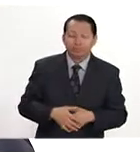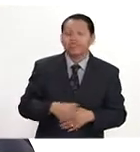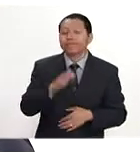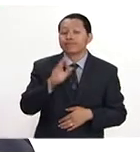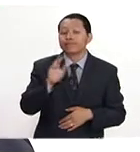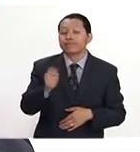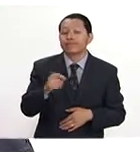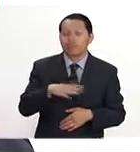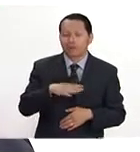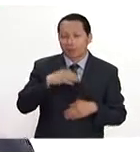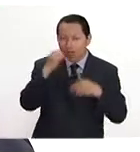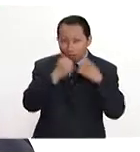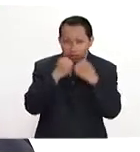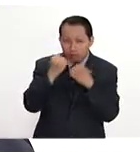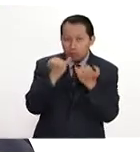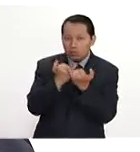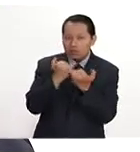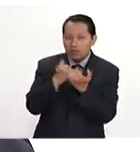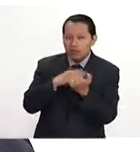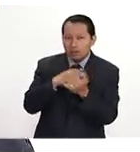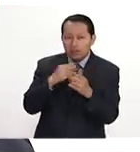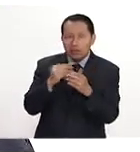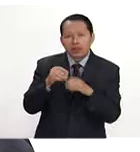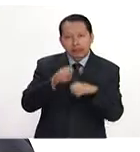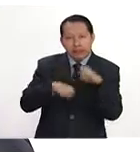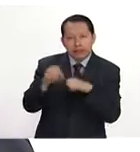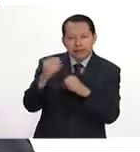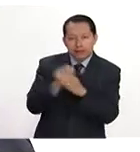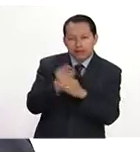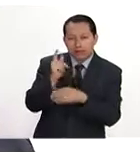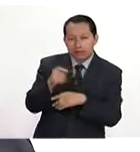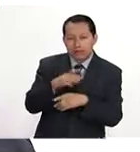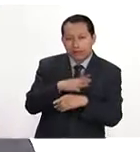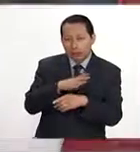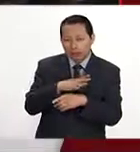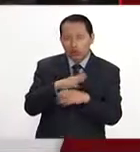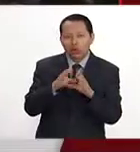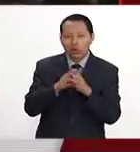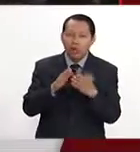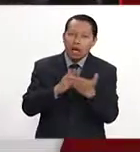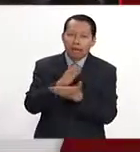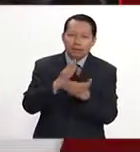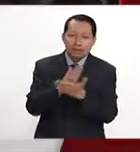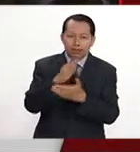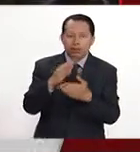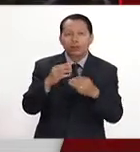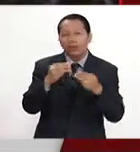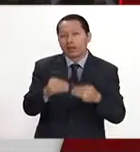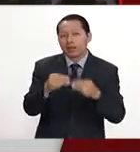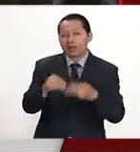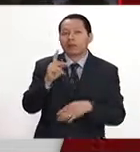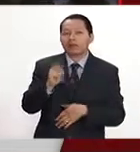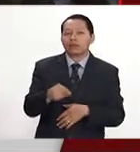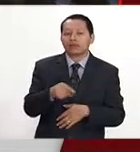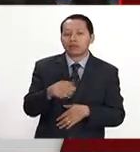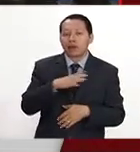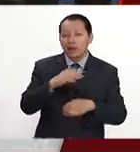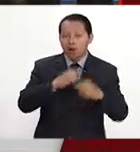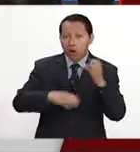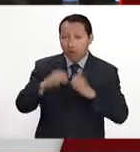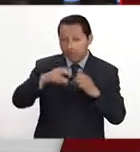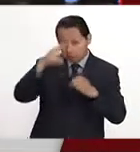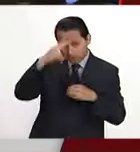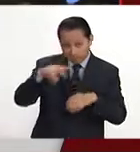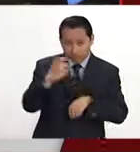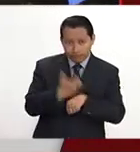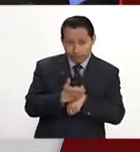coincidido no solo analistas, sino también el sector privado, es mantener el acceso al mercado. O sea, impedir que el comercio entre México